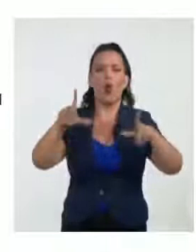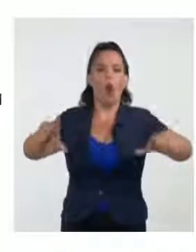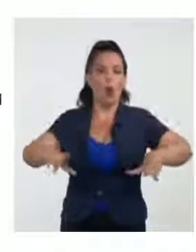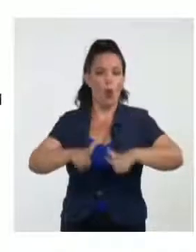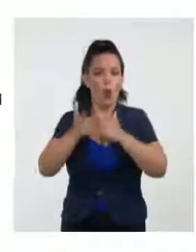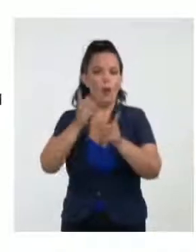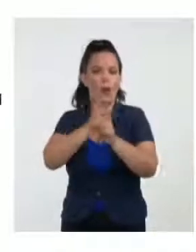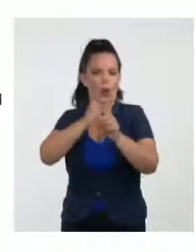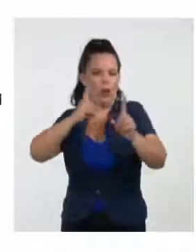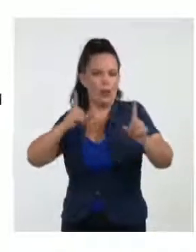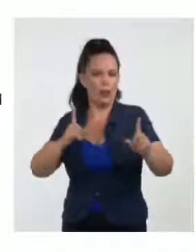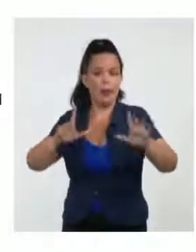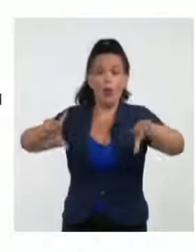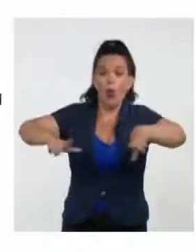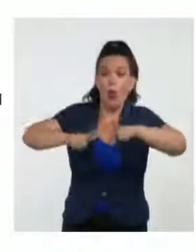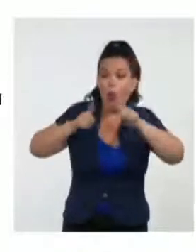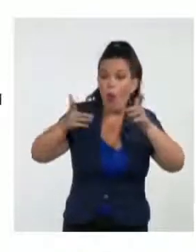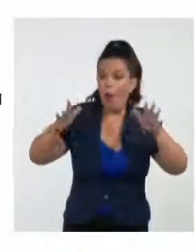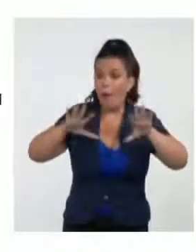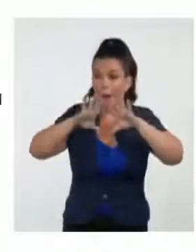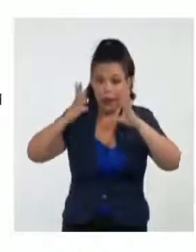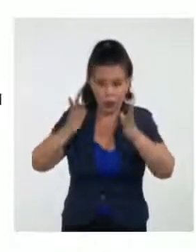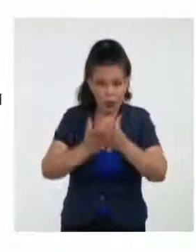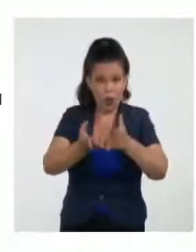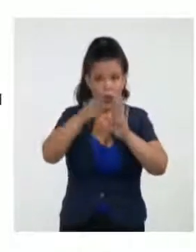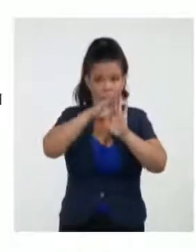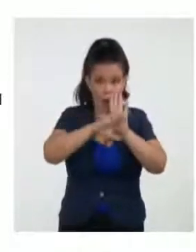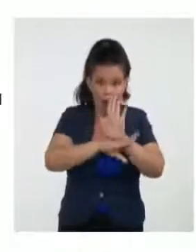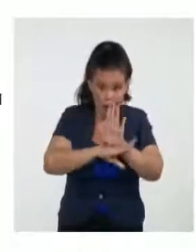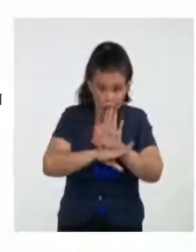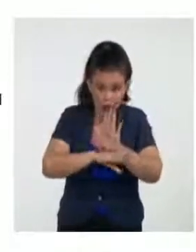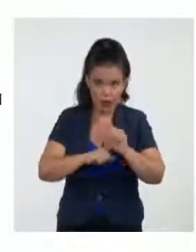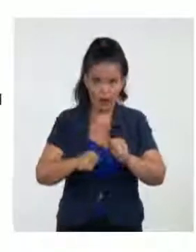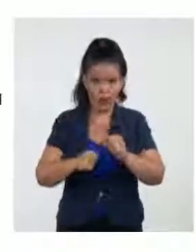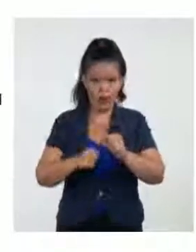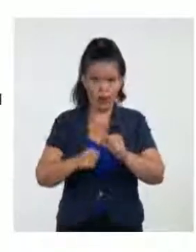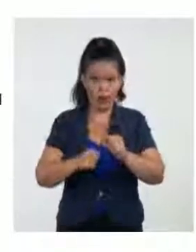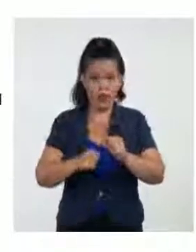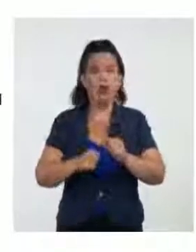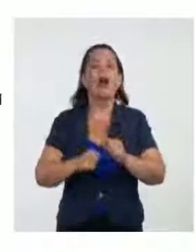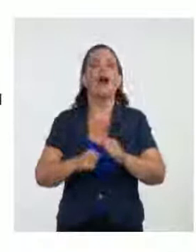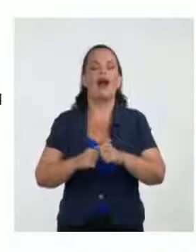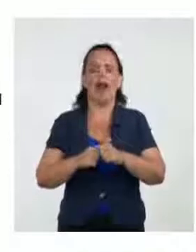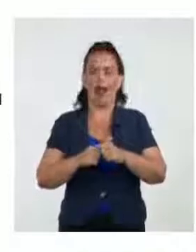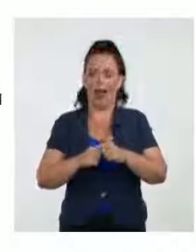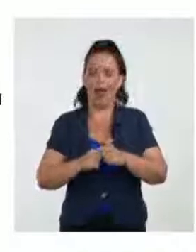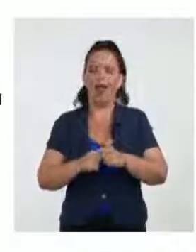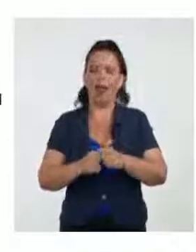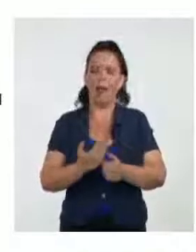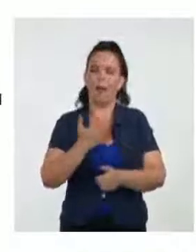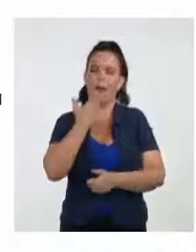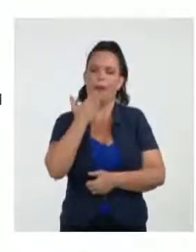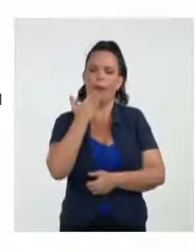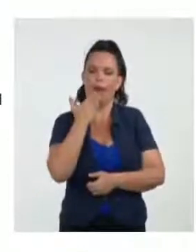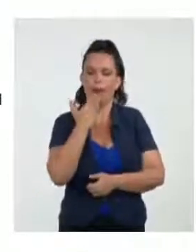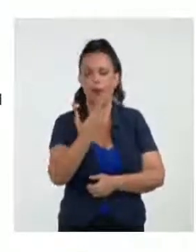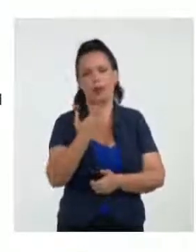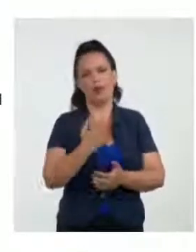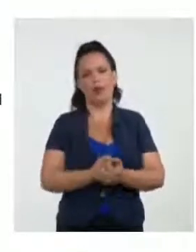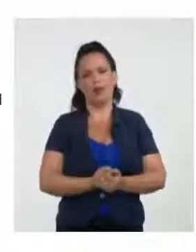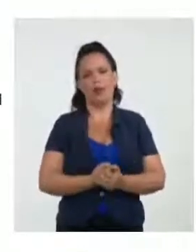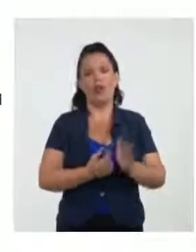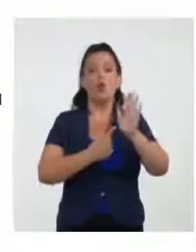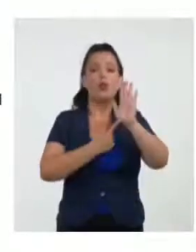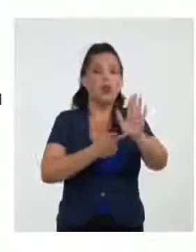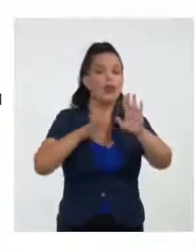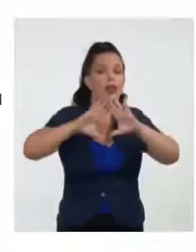Y en este punto se ve cómo verdaderamente prácticamente todos los esquemas de vacunación,